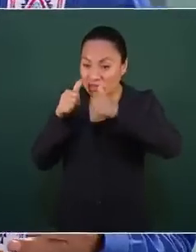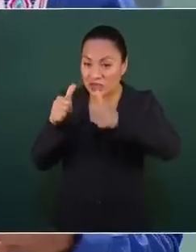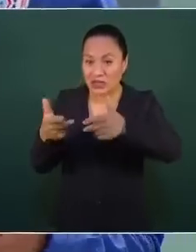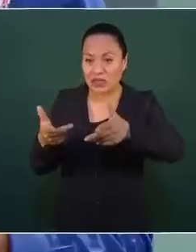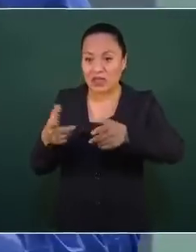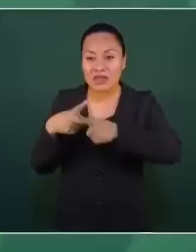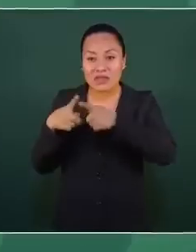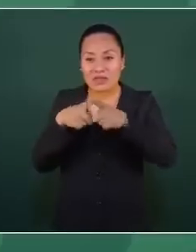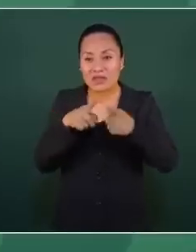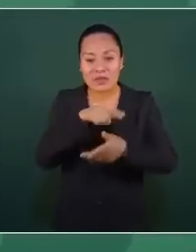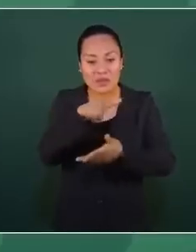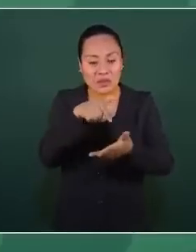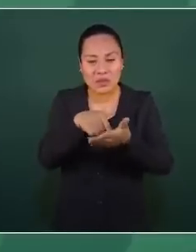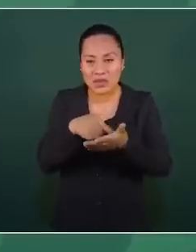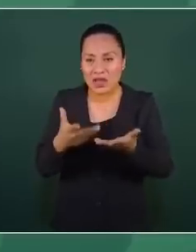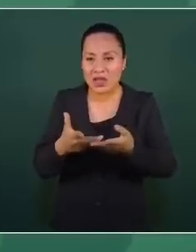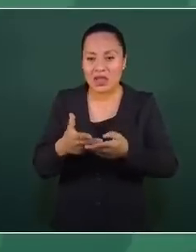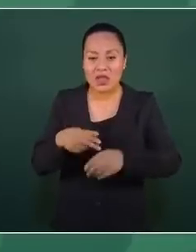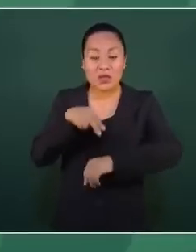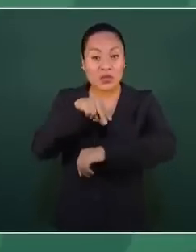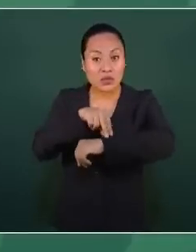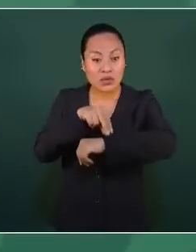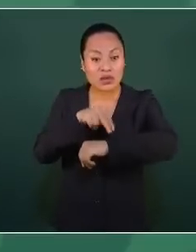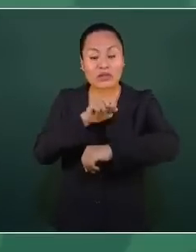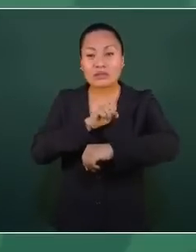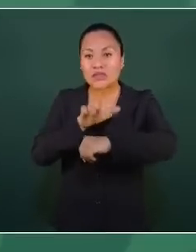menos médicos especialistas.